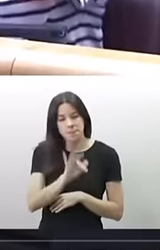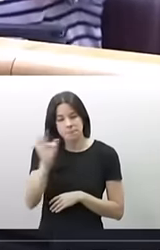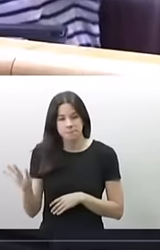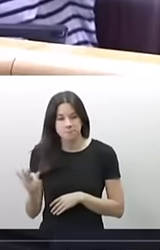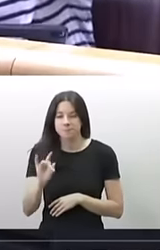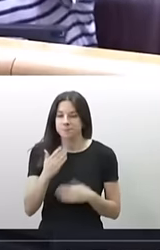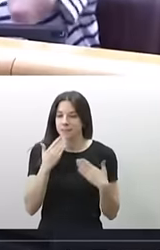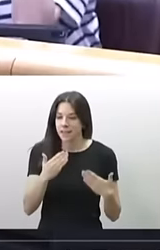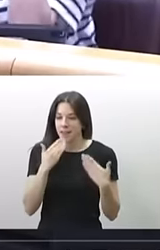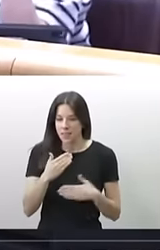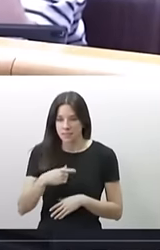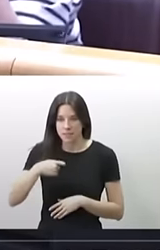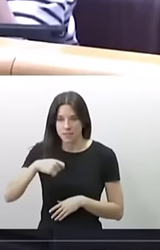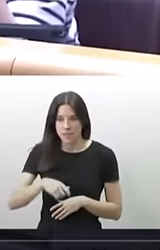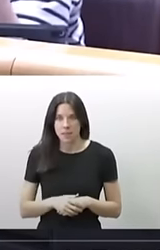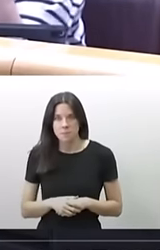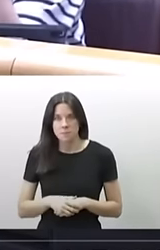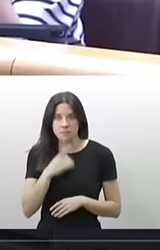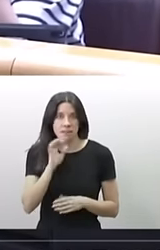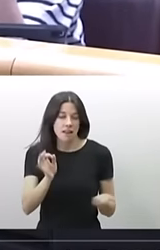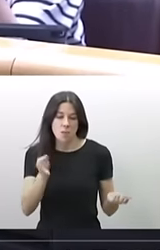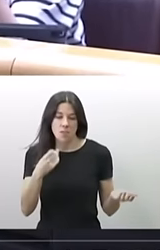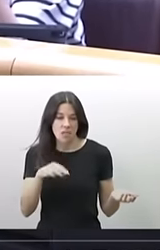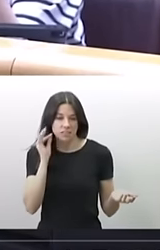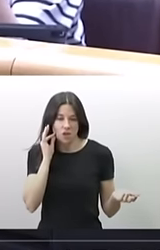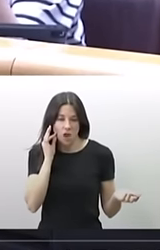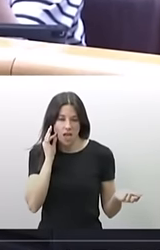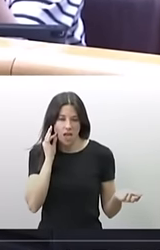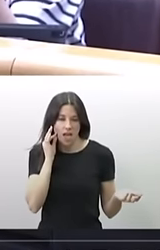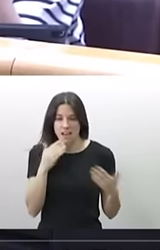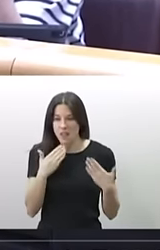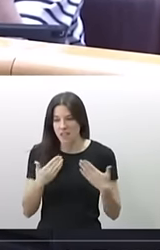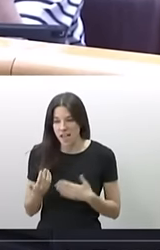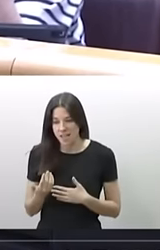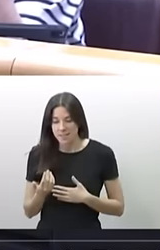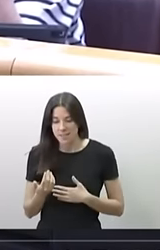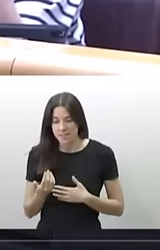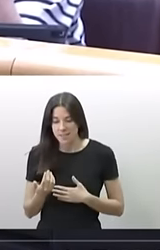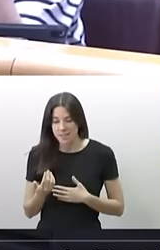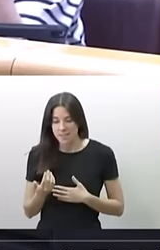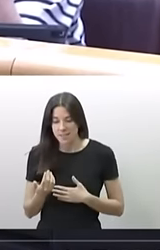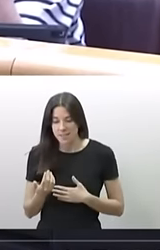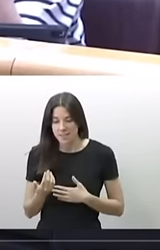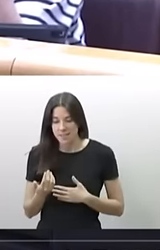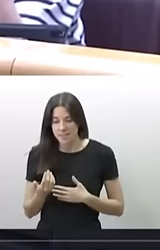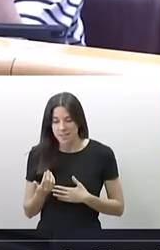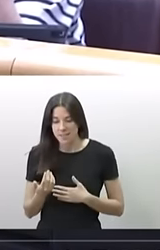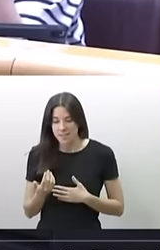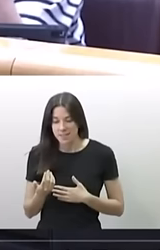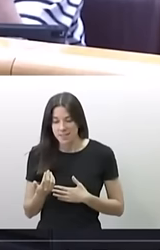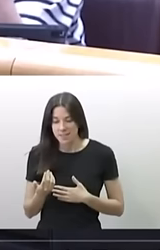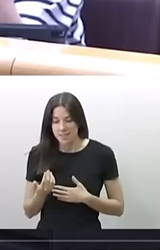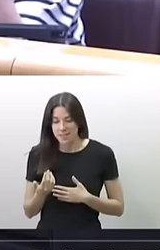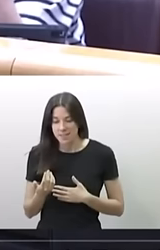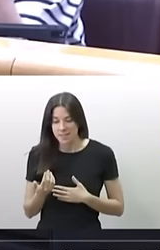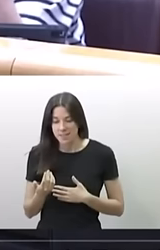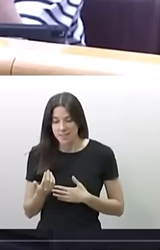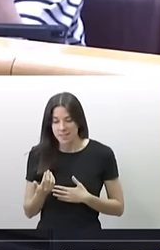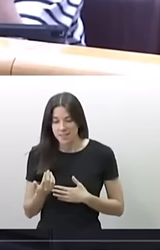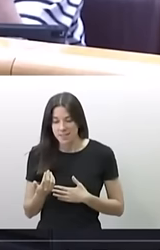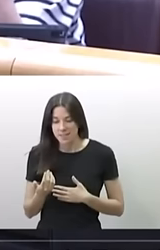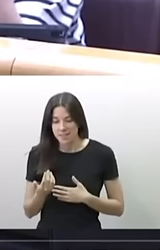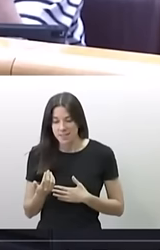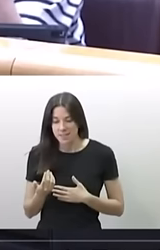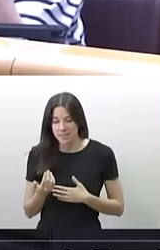gracias, señor presidente. La verdad, señora García, que hace falta que te interese más bien poco. Nada. Fíjate cómo aquí cambia ya su